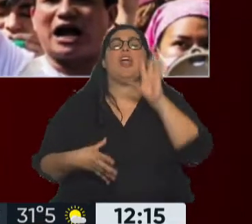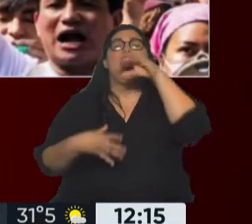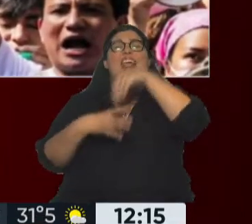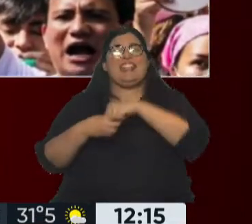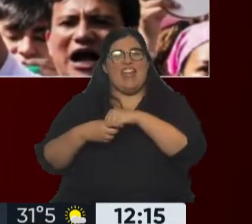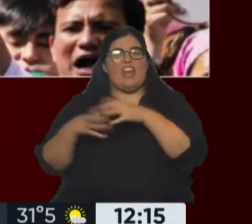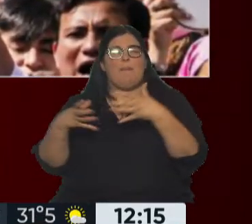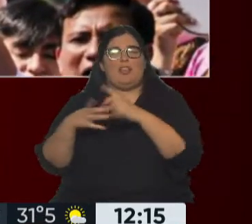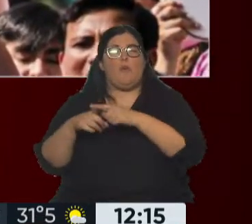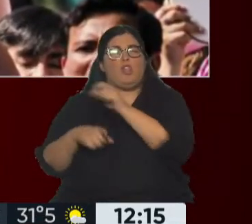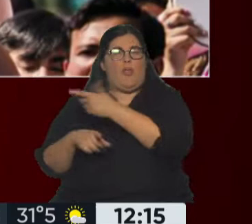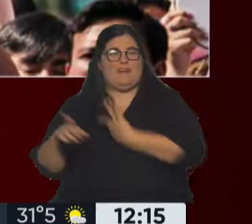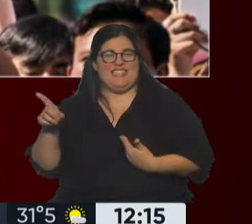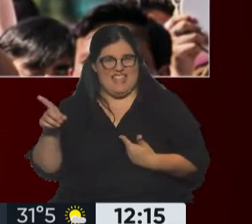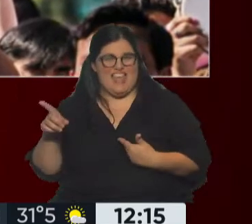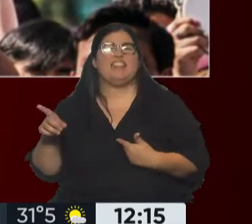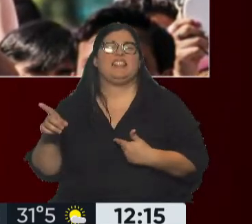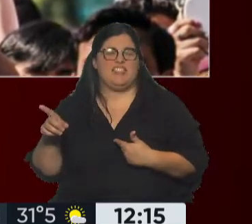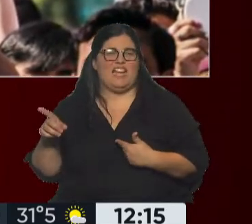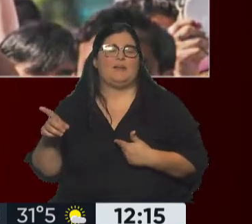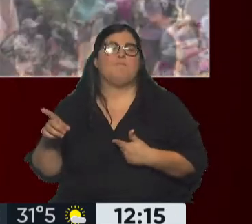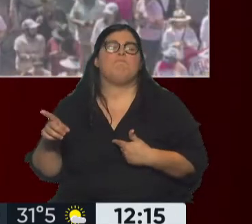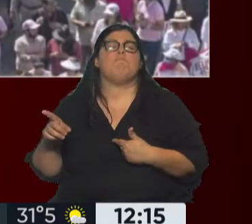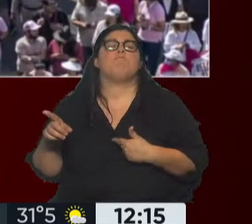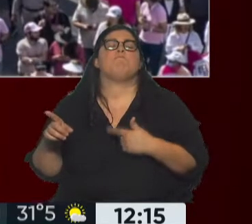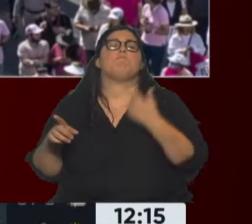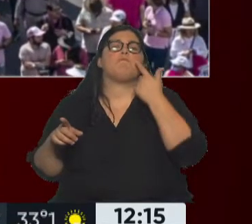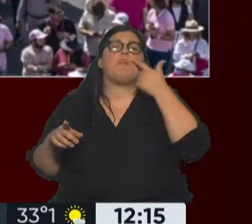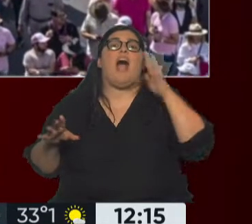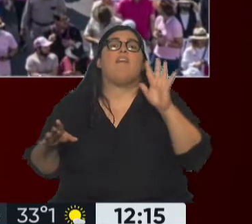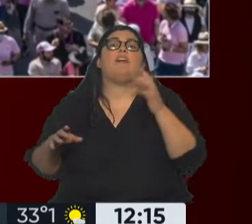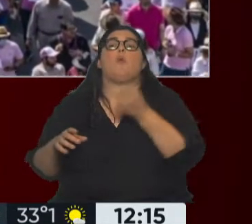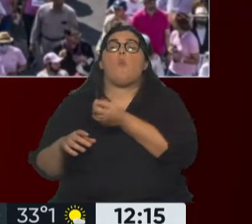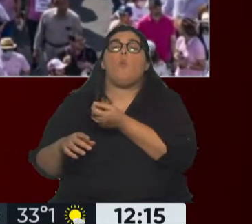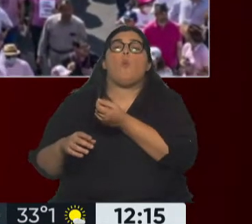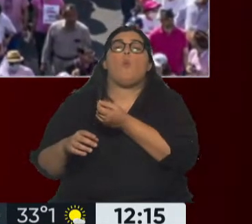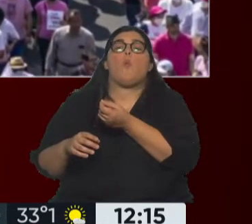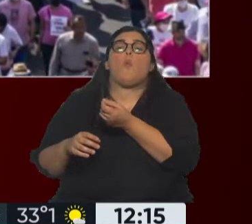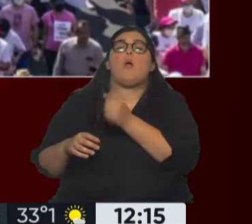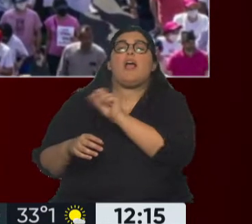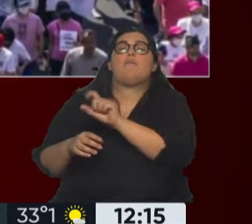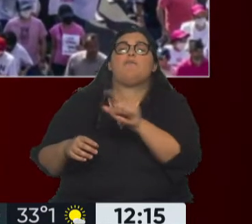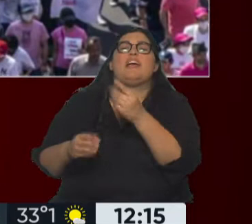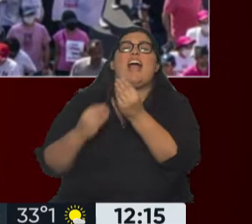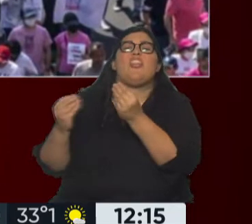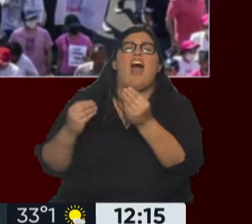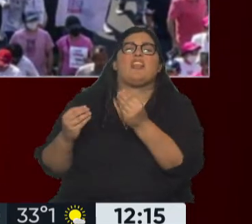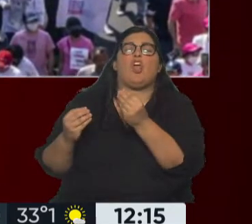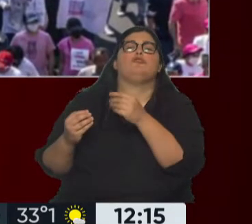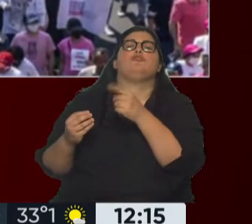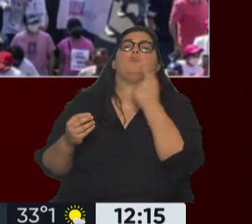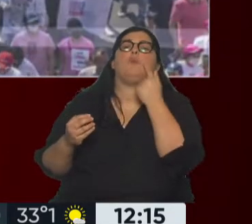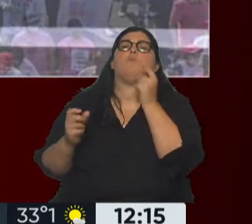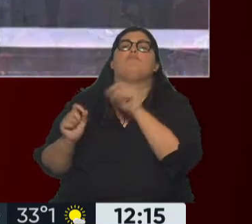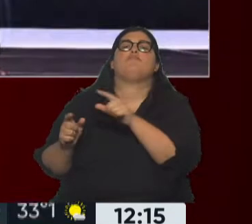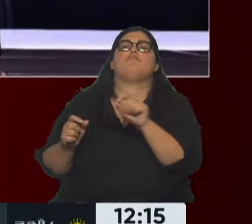ver cuánto de los candidatos que pretenden suceder a López Obrador, cuánto pone cada uno, ¿no? Entonces Claro. ahí tenés al